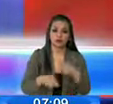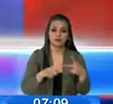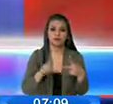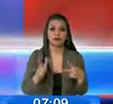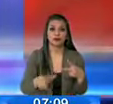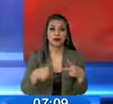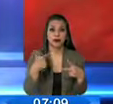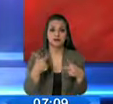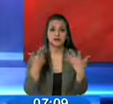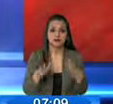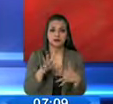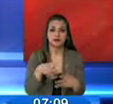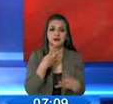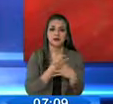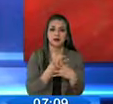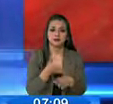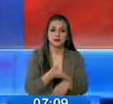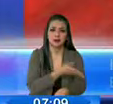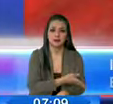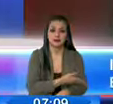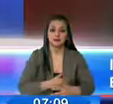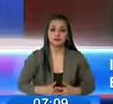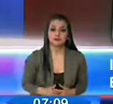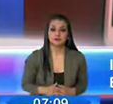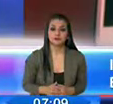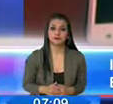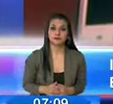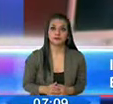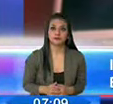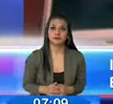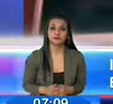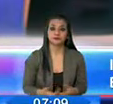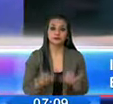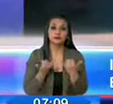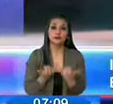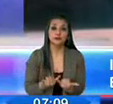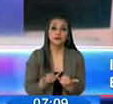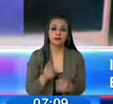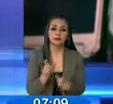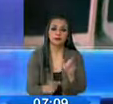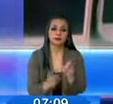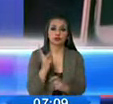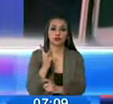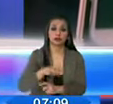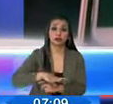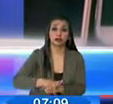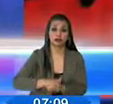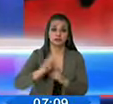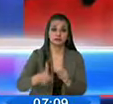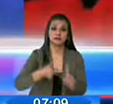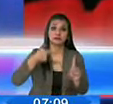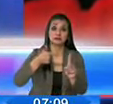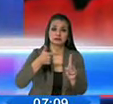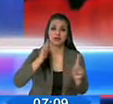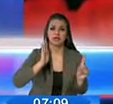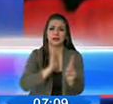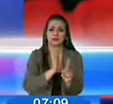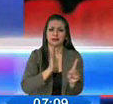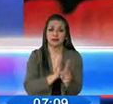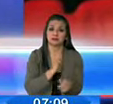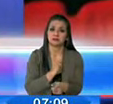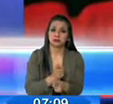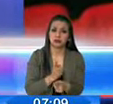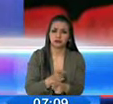de fuego. El otro ciudadano tiene por robo. En este caso estamos hablando de un robo con violencia y con amenazas, de manera pues que eso